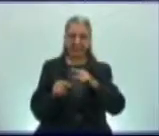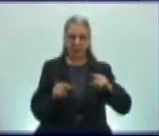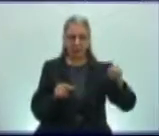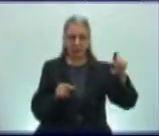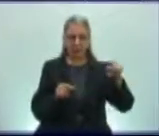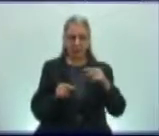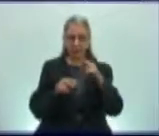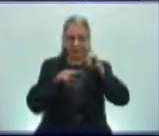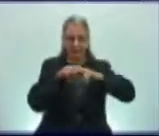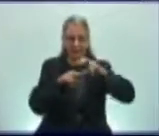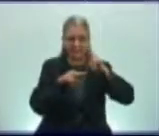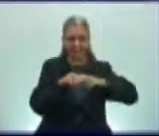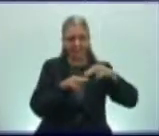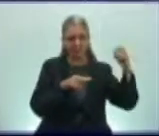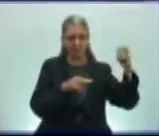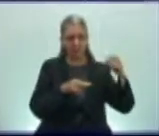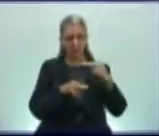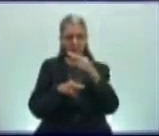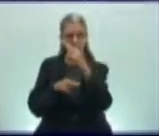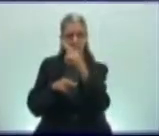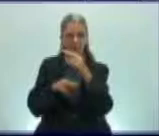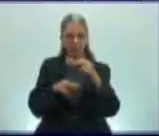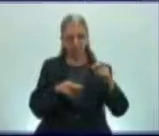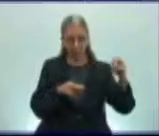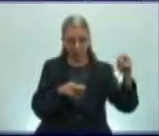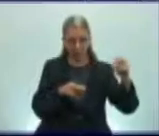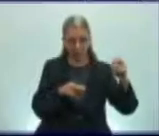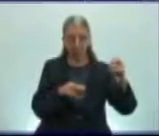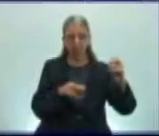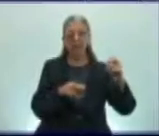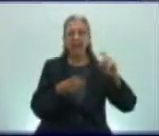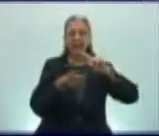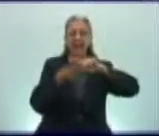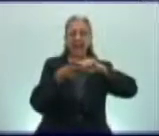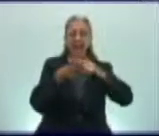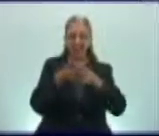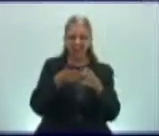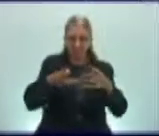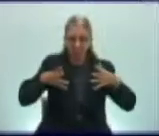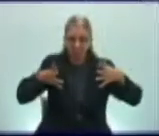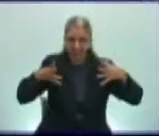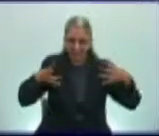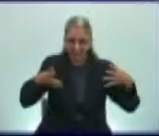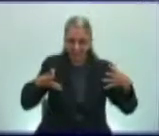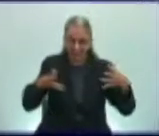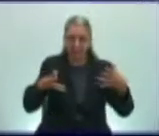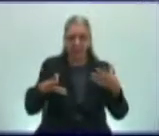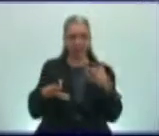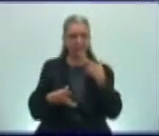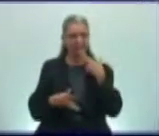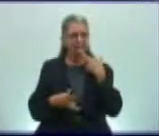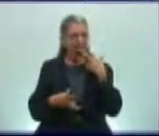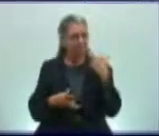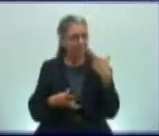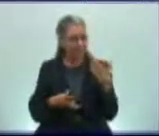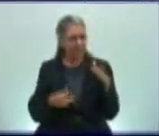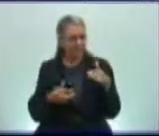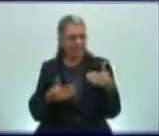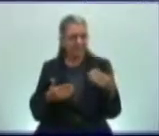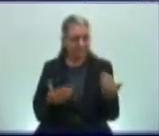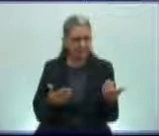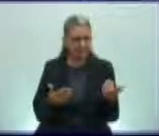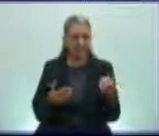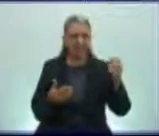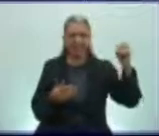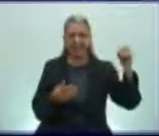del columpio con este ángulo de valor máximo, puedes entonces dar tu respuesta